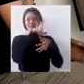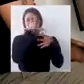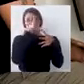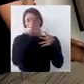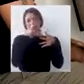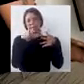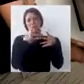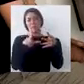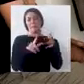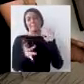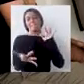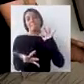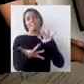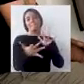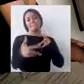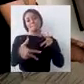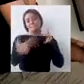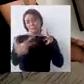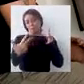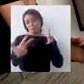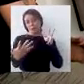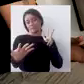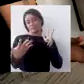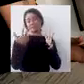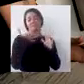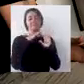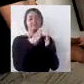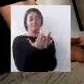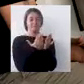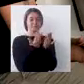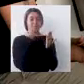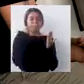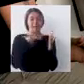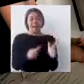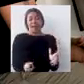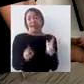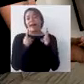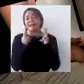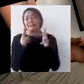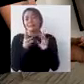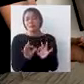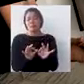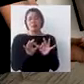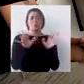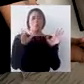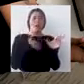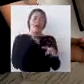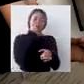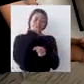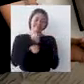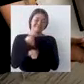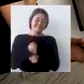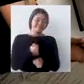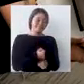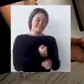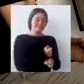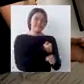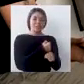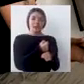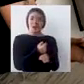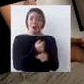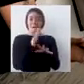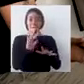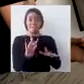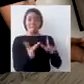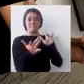virtual por el momento, pero que esperamos que tengamos la posibilidad de tener un trabajo mixto, presencial